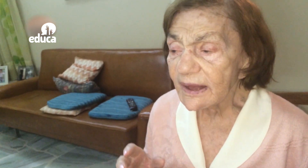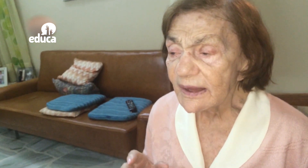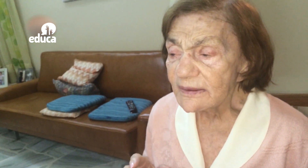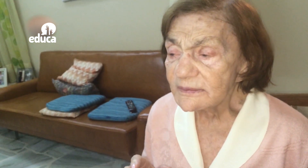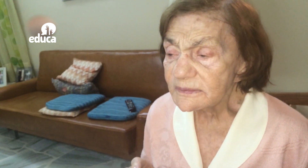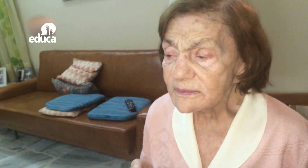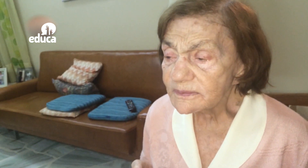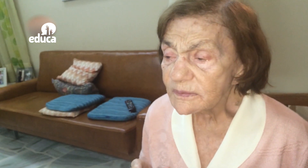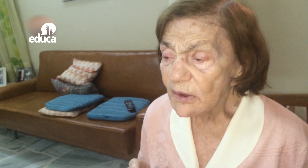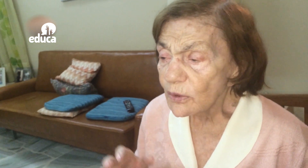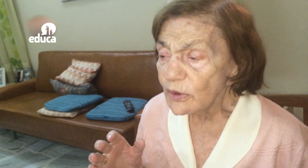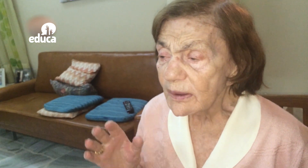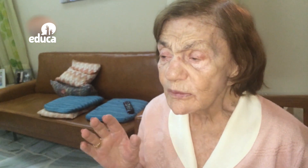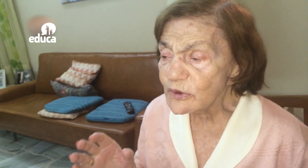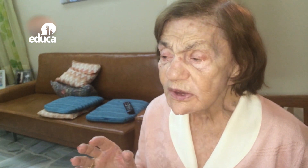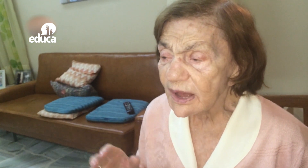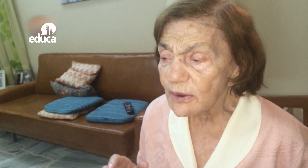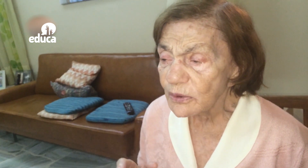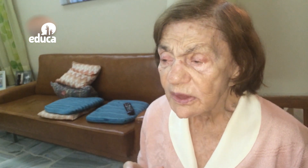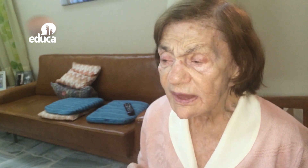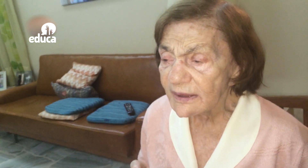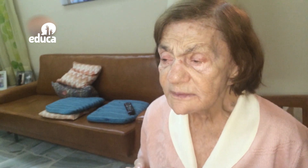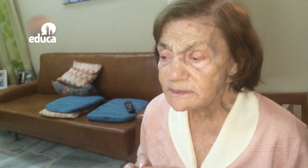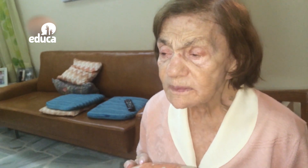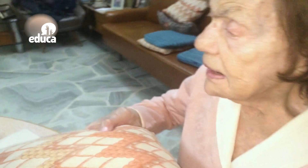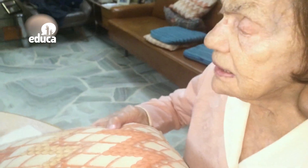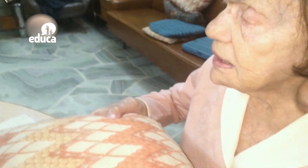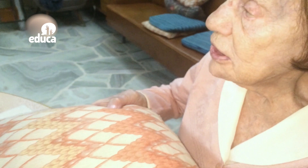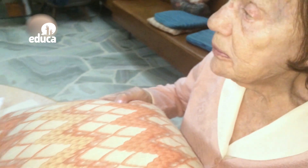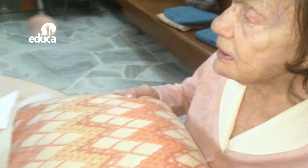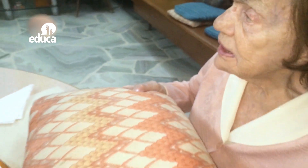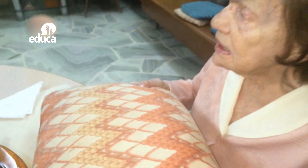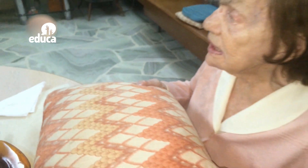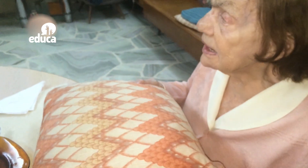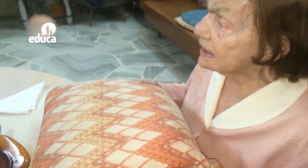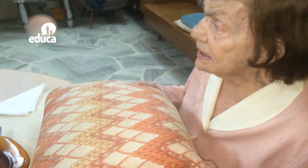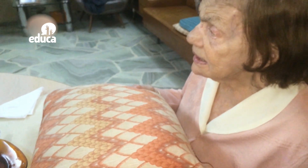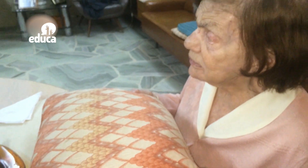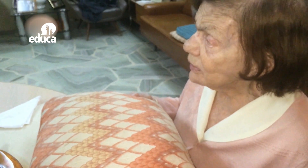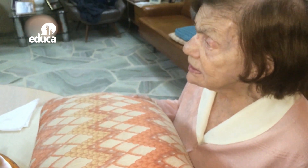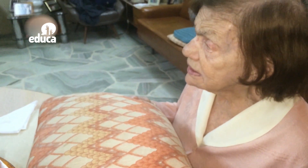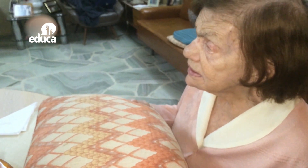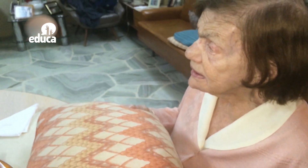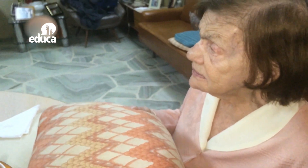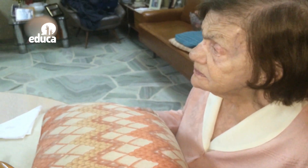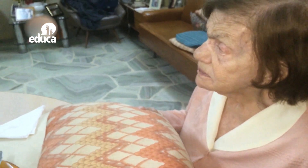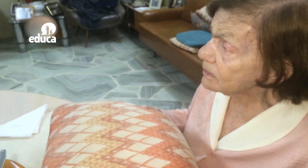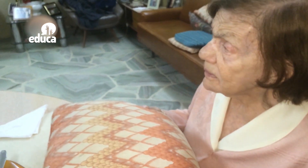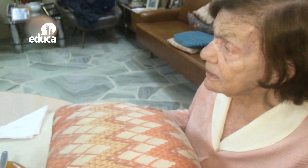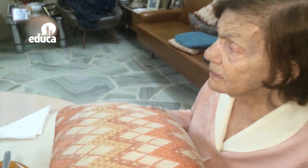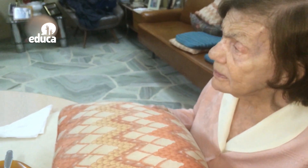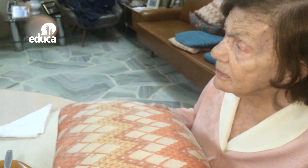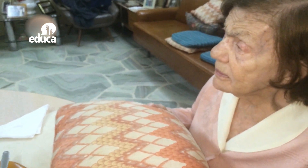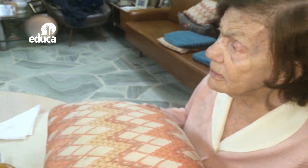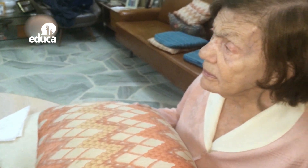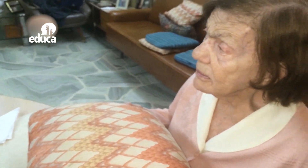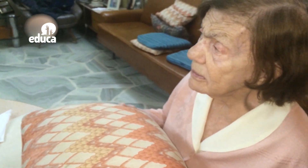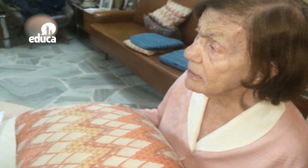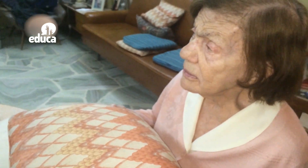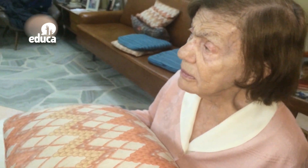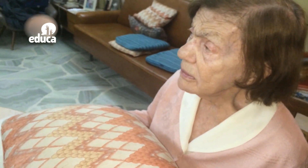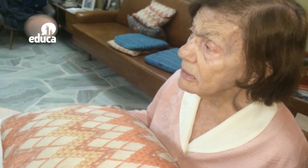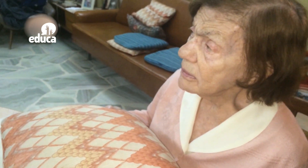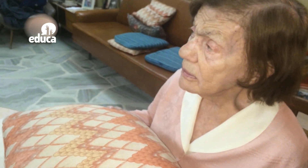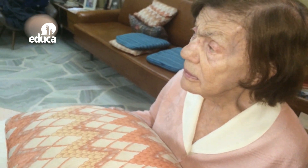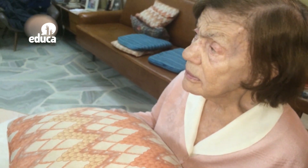que aparezca una música judía. Quiero pedirle a la almohadita. A veces es